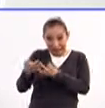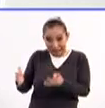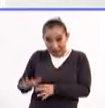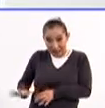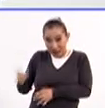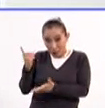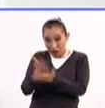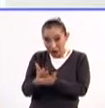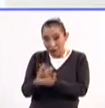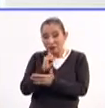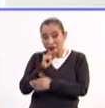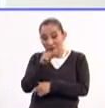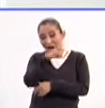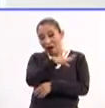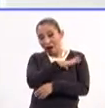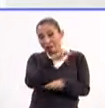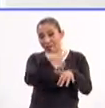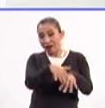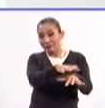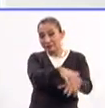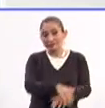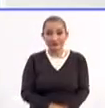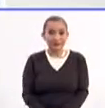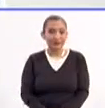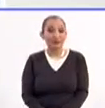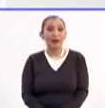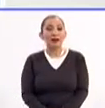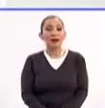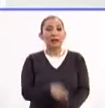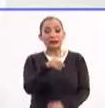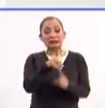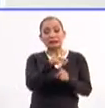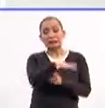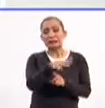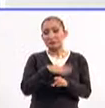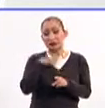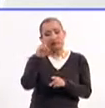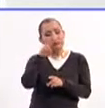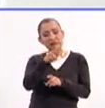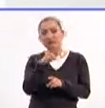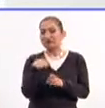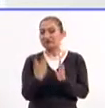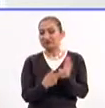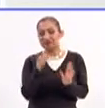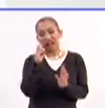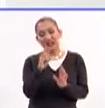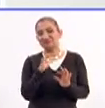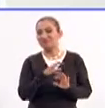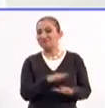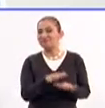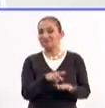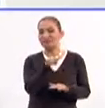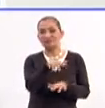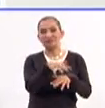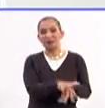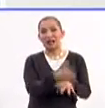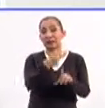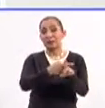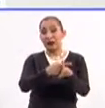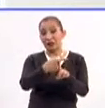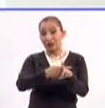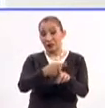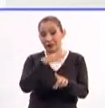terrestre, sino también sobre los océanos, ¿no? Y el impacto más evidente y en el que todos podemos pensar inmediatamente es el de la